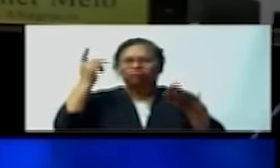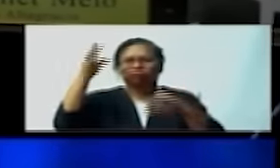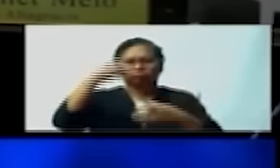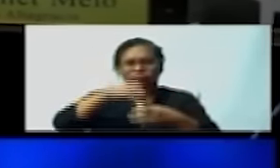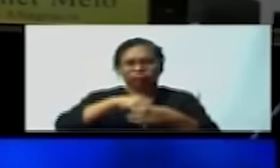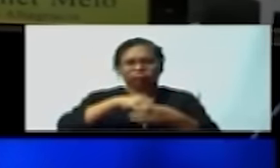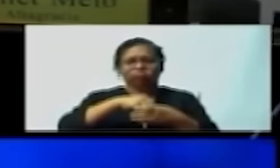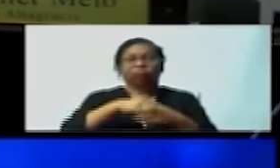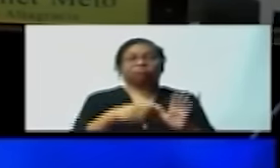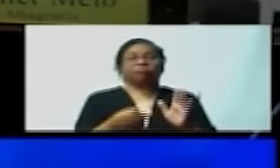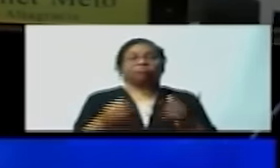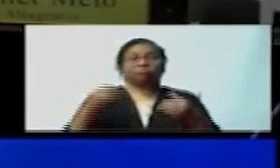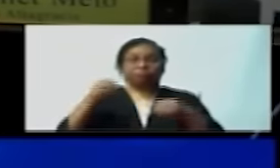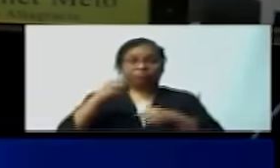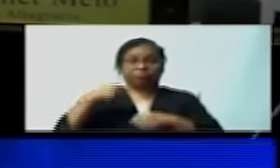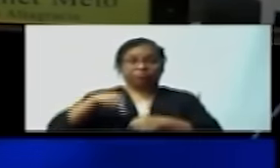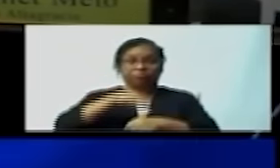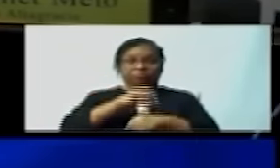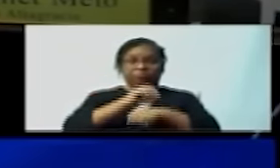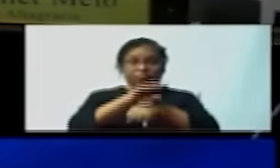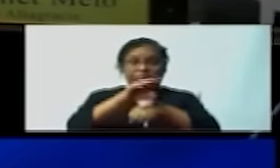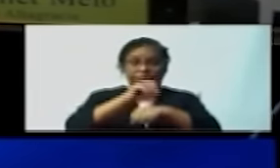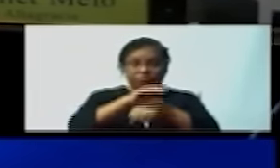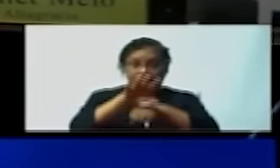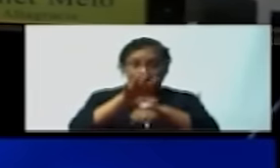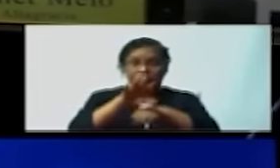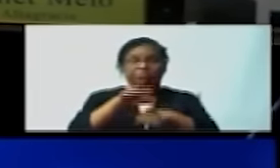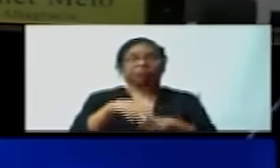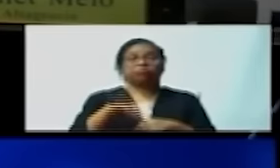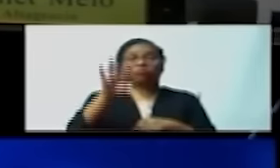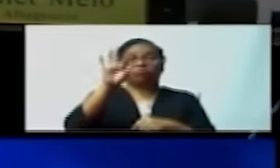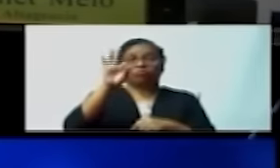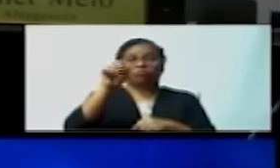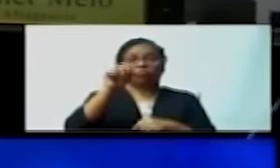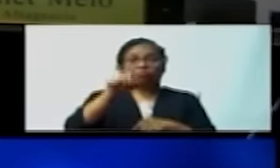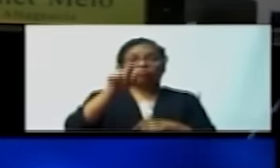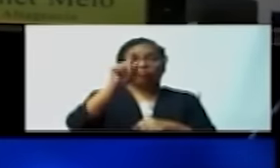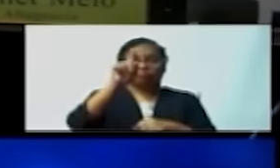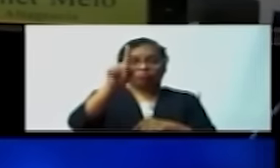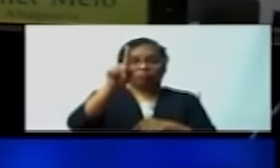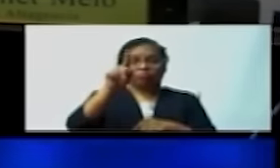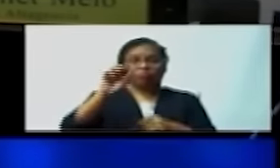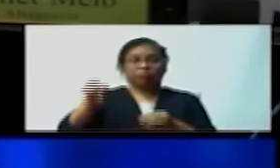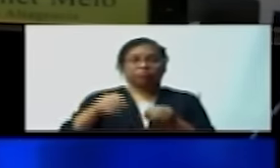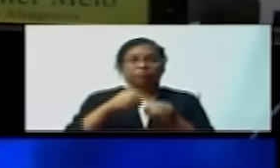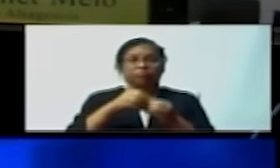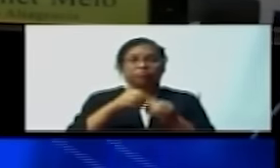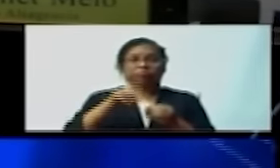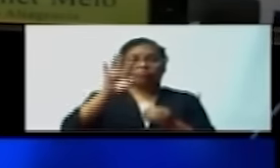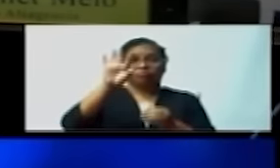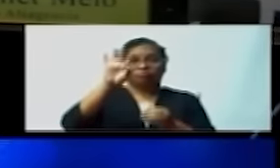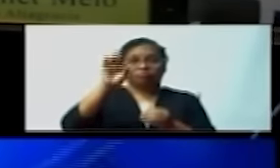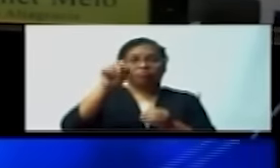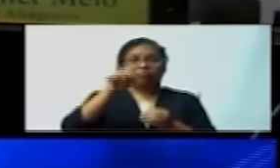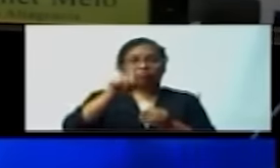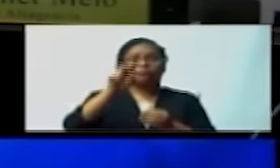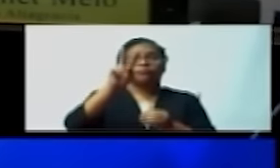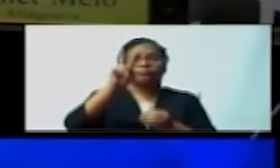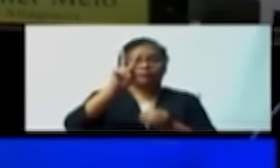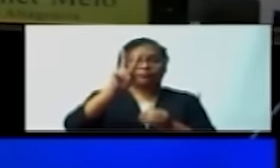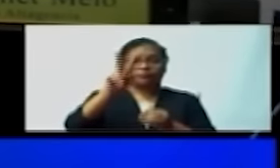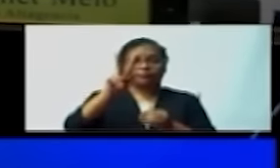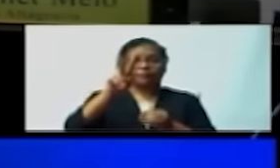artículos 9.1 y 13.2, que se refieren a la función estelar del DNI y de su director